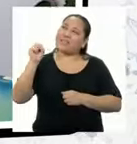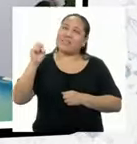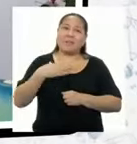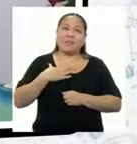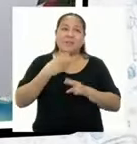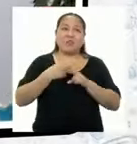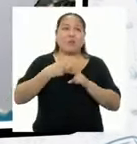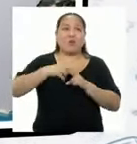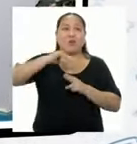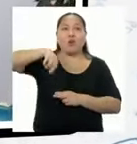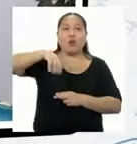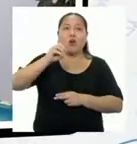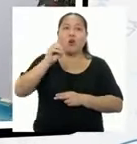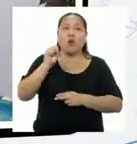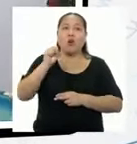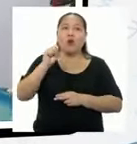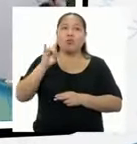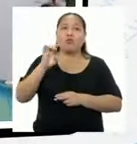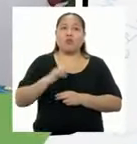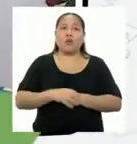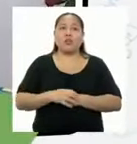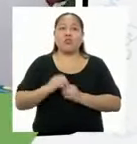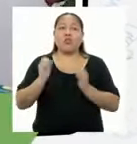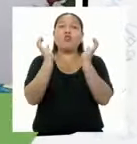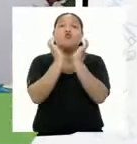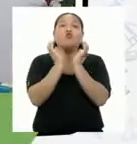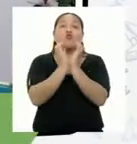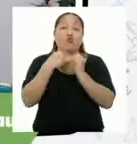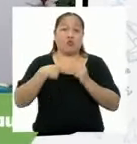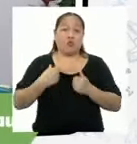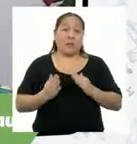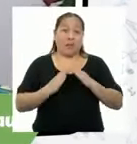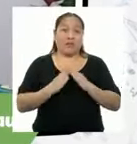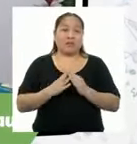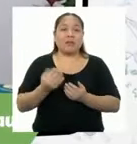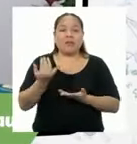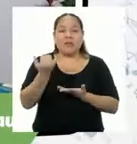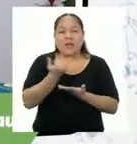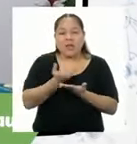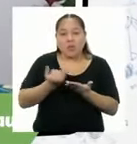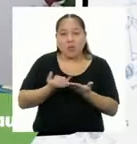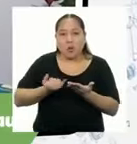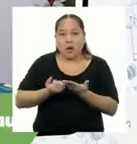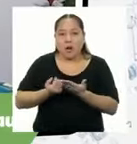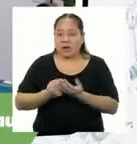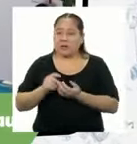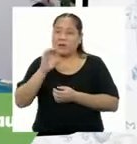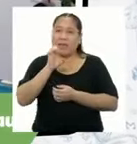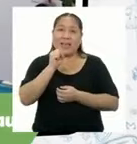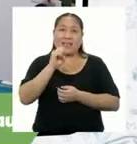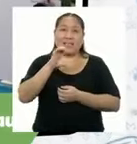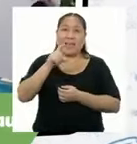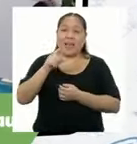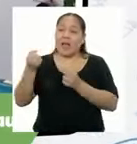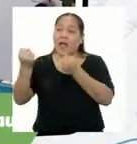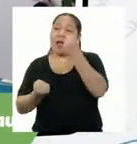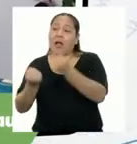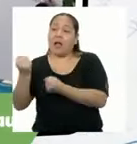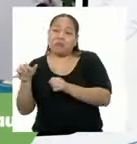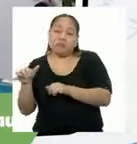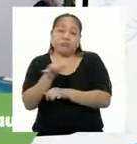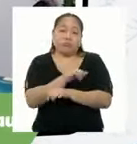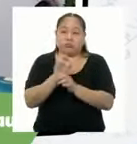Kefren Sauste Ramos y les mando este video desde Santiago del Surco. Quisiera hacer un dibujo a escala del auto que tenemos aquí en casa, que con una